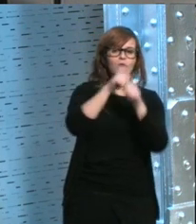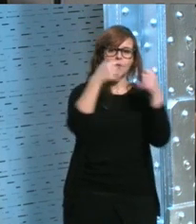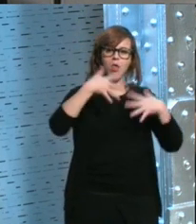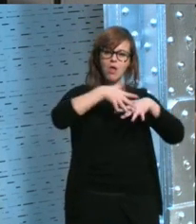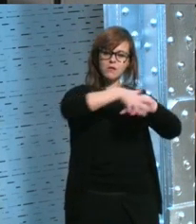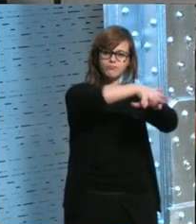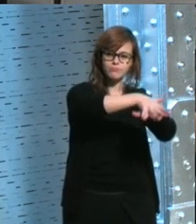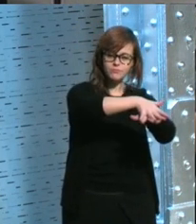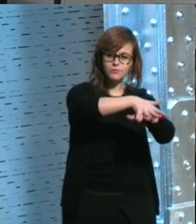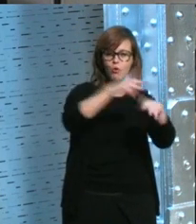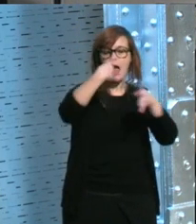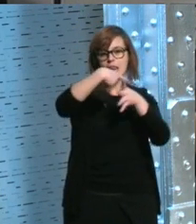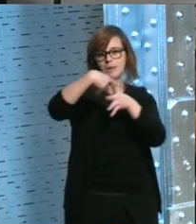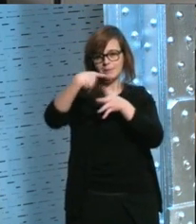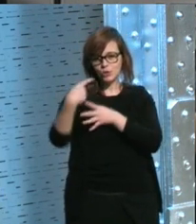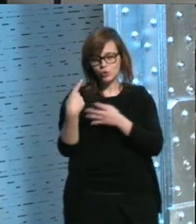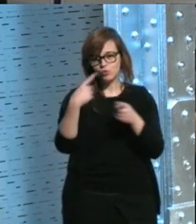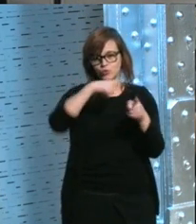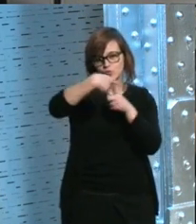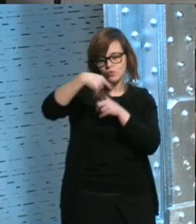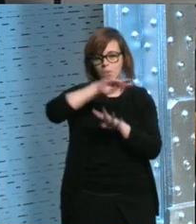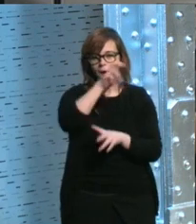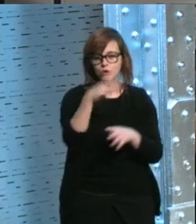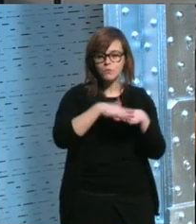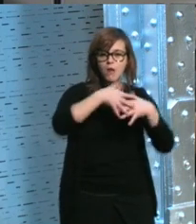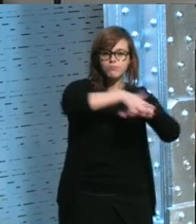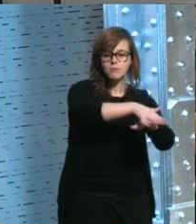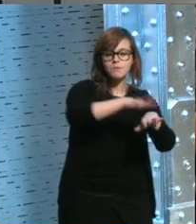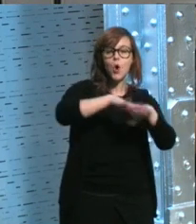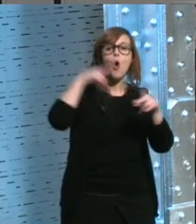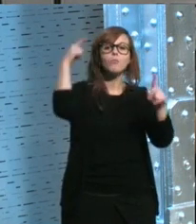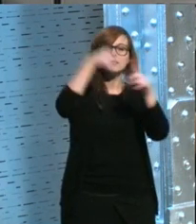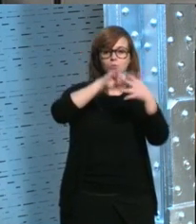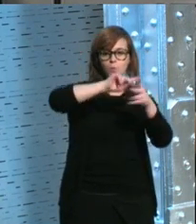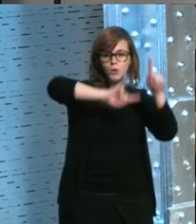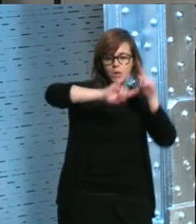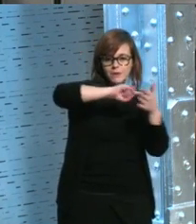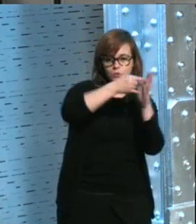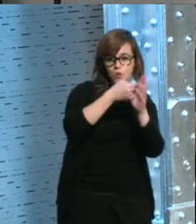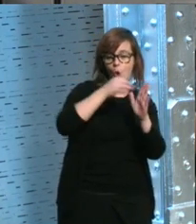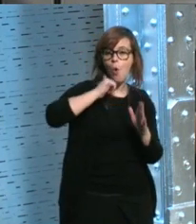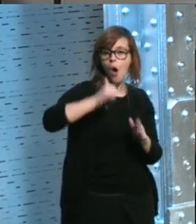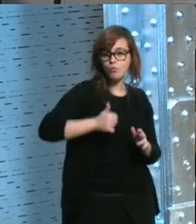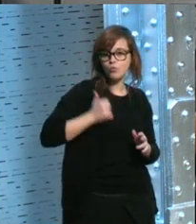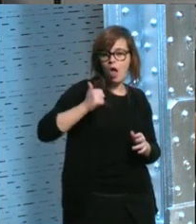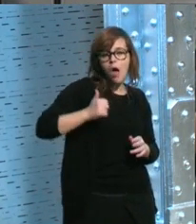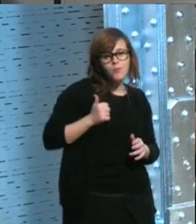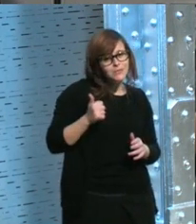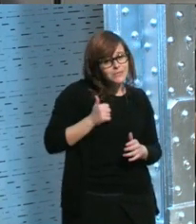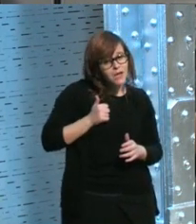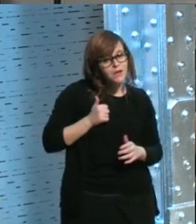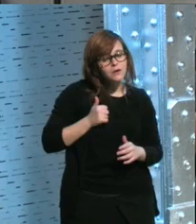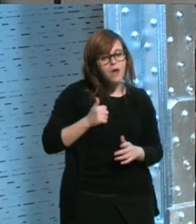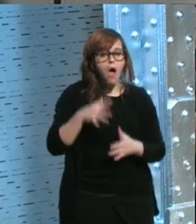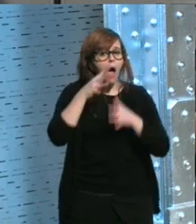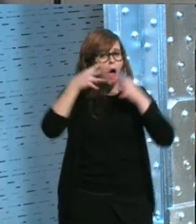de elementos no todos nuevos para resolver un problema o aprovechar una oportunidad, resulta